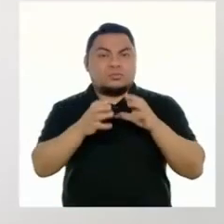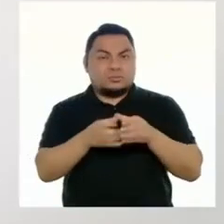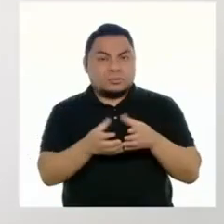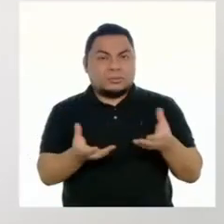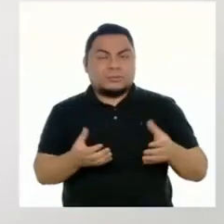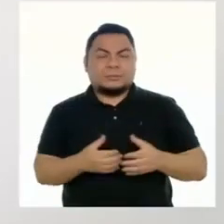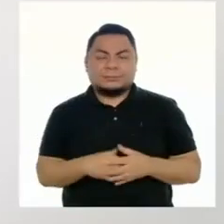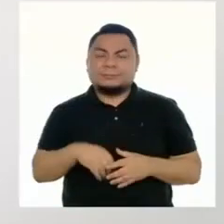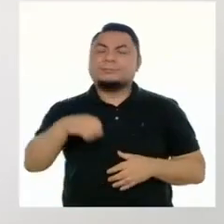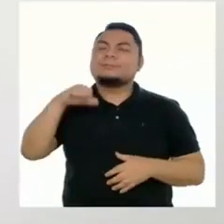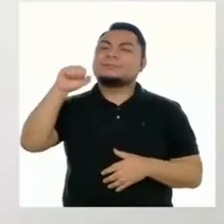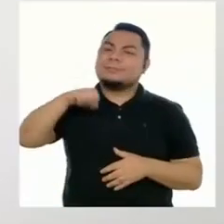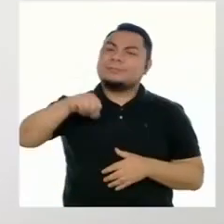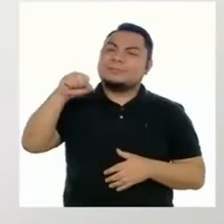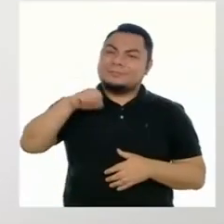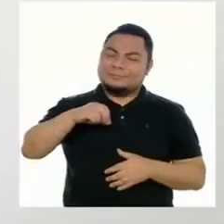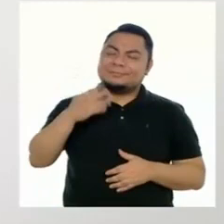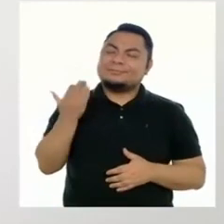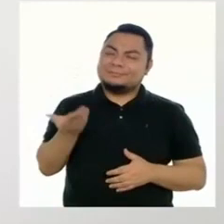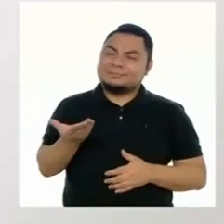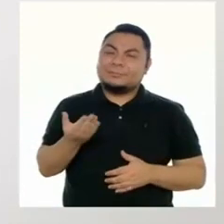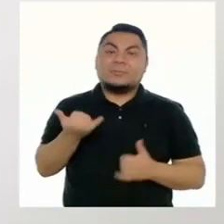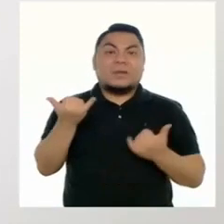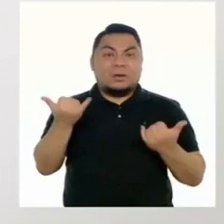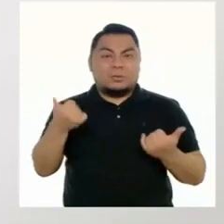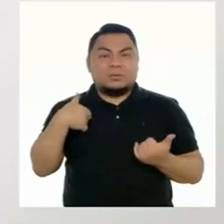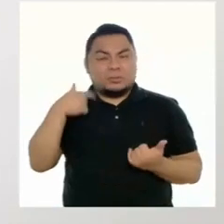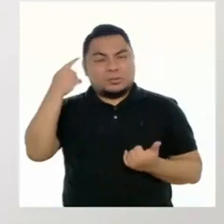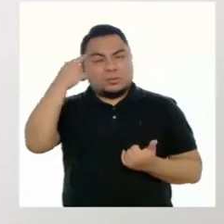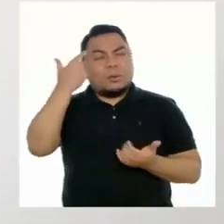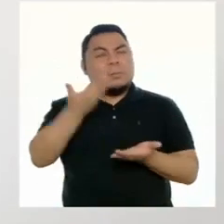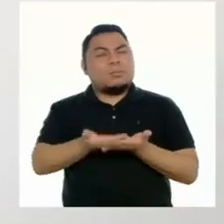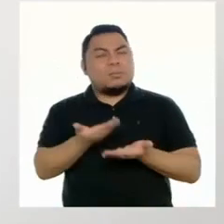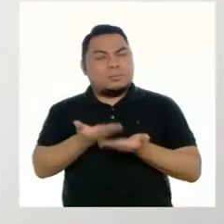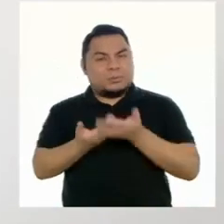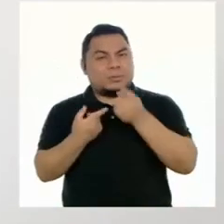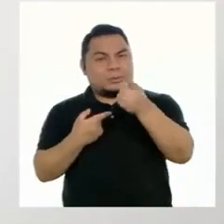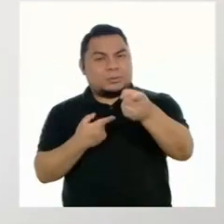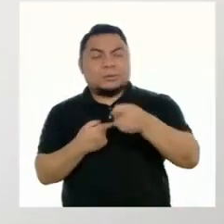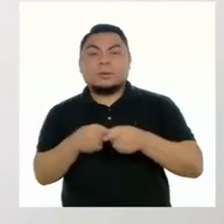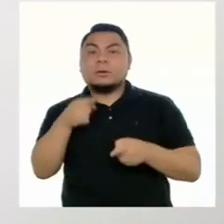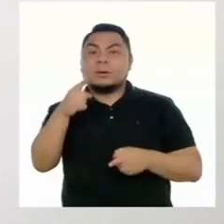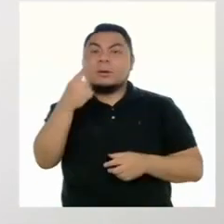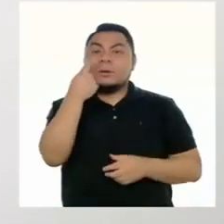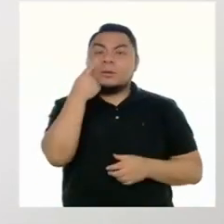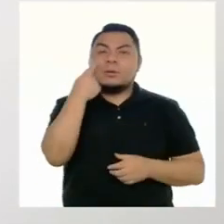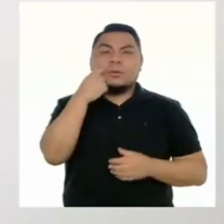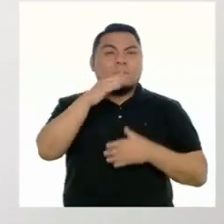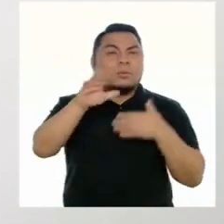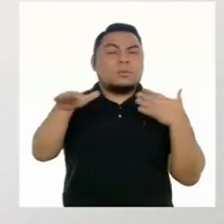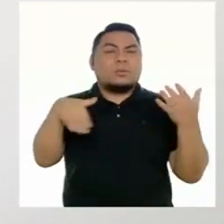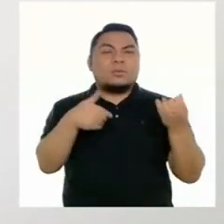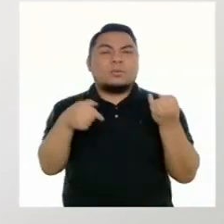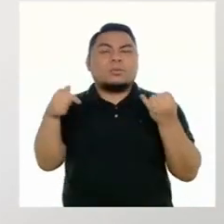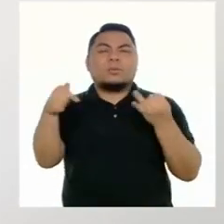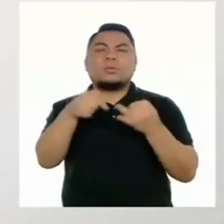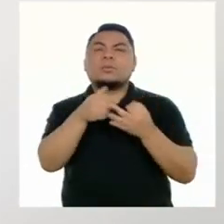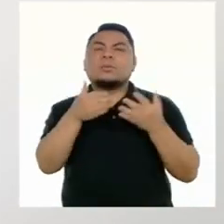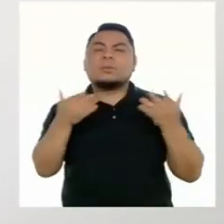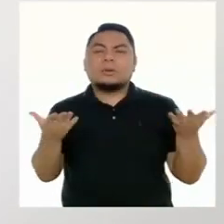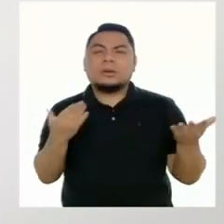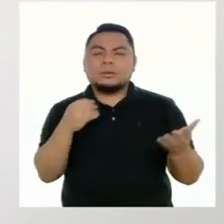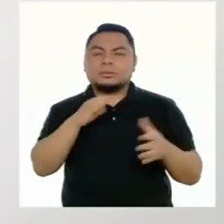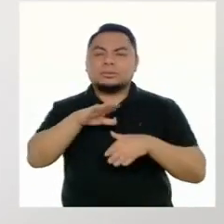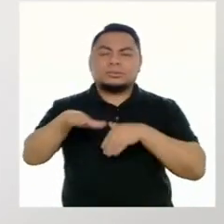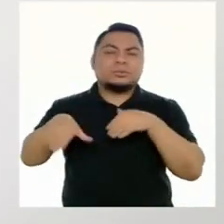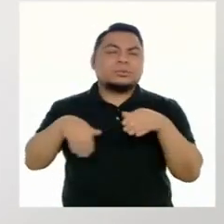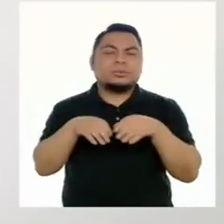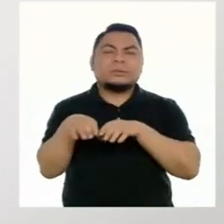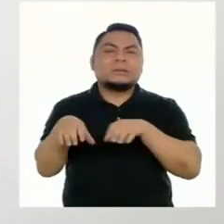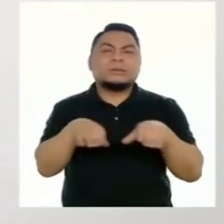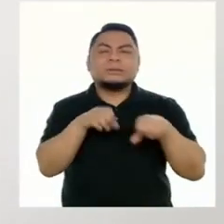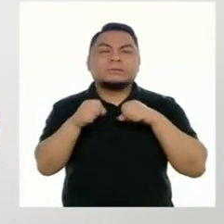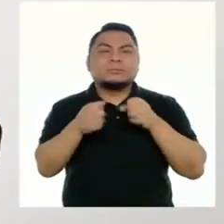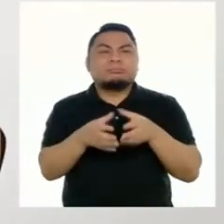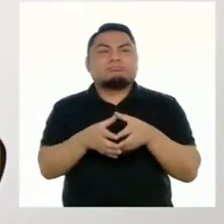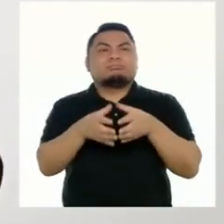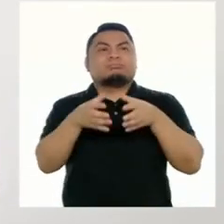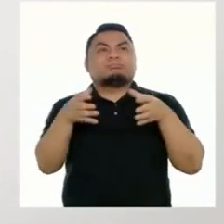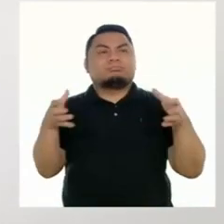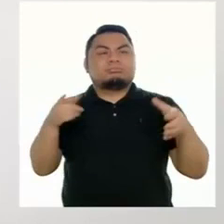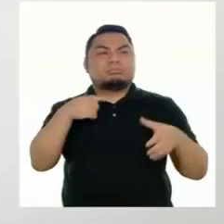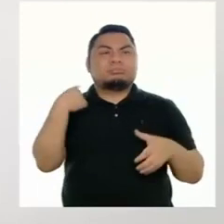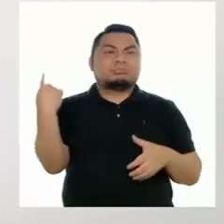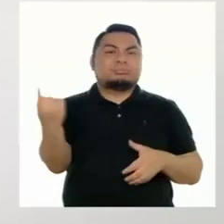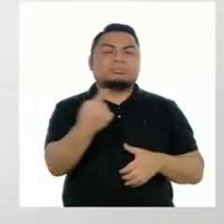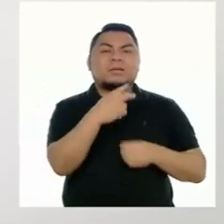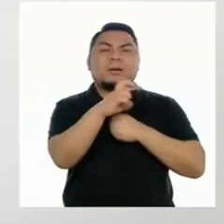Por eso ahora te propongo lo siguiente: conocer a detalle un tipo de ecosistema que abunda